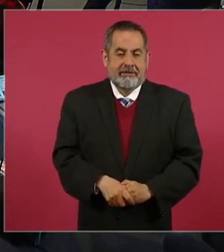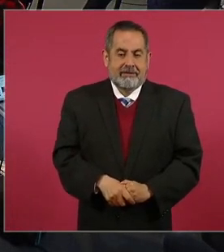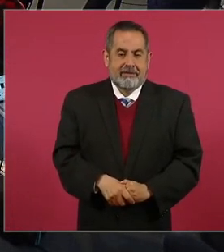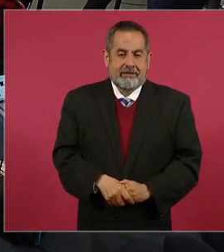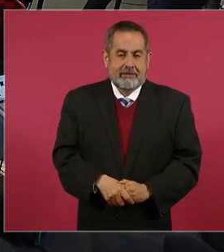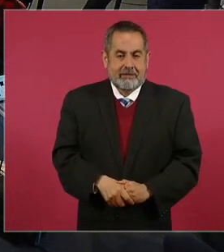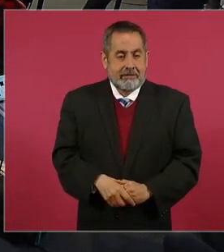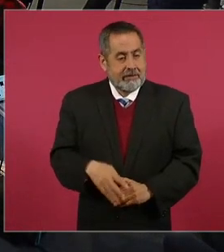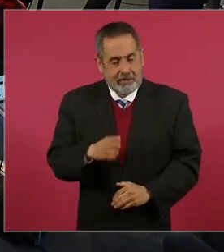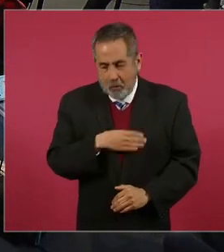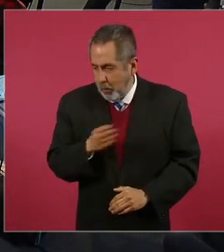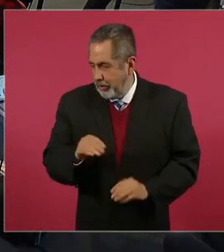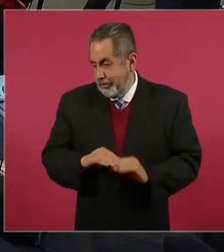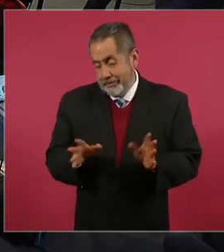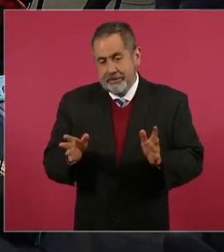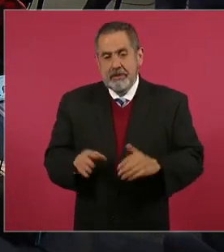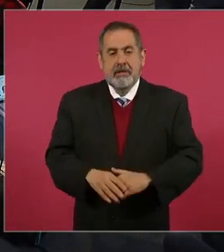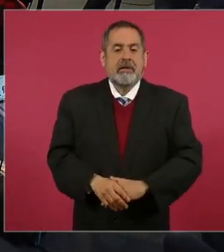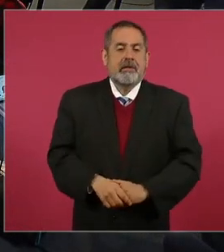Qué bueno.